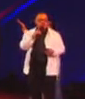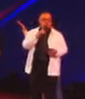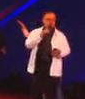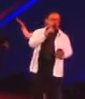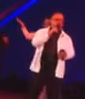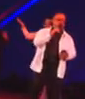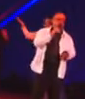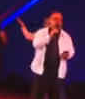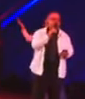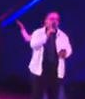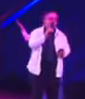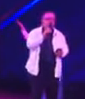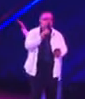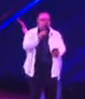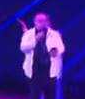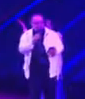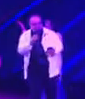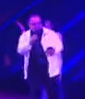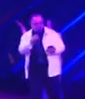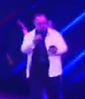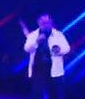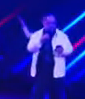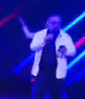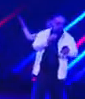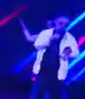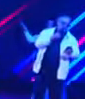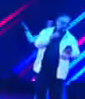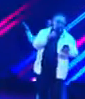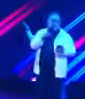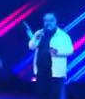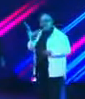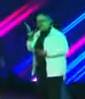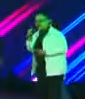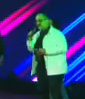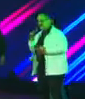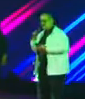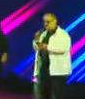Estaremos con nuestra adoración.